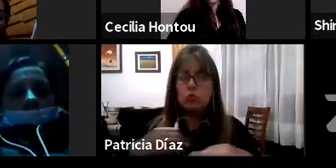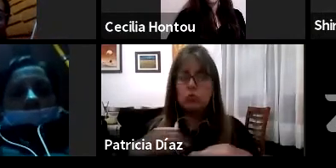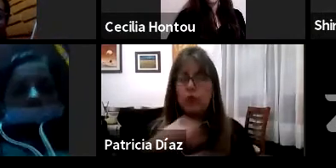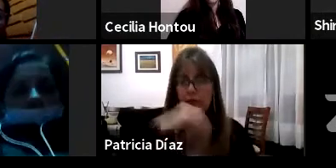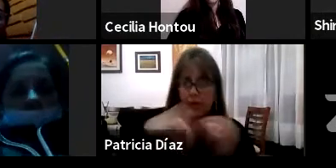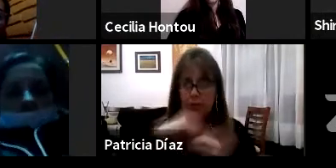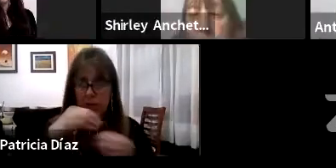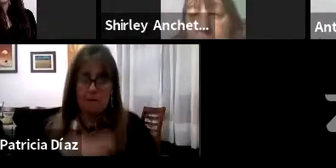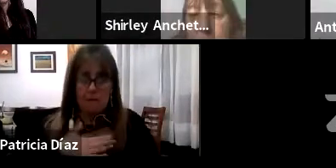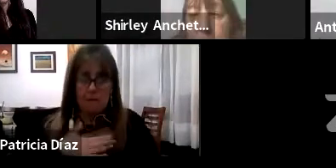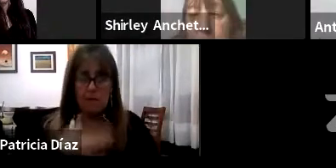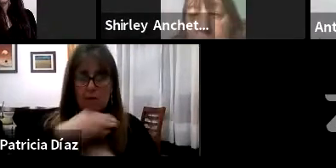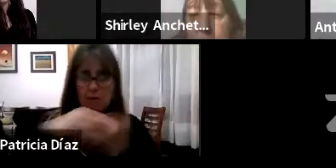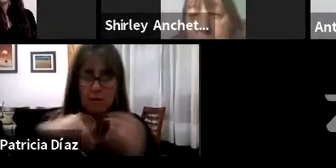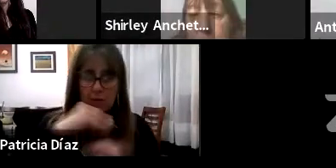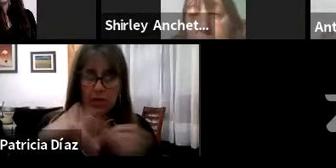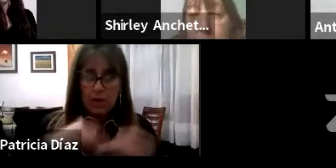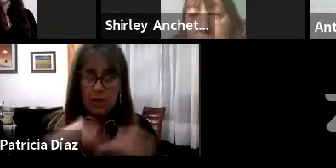familia, ¿no?